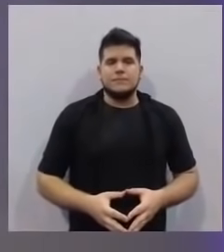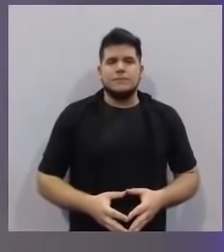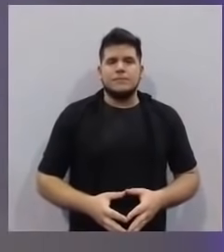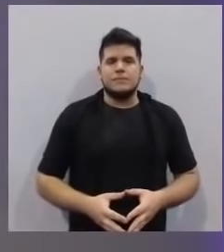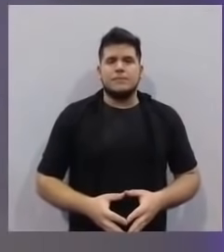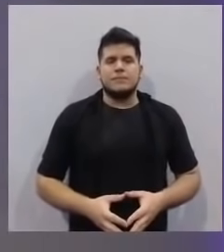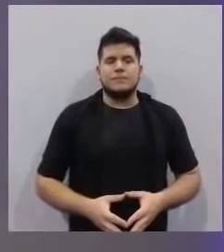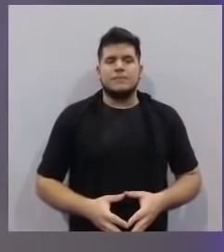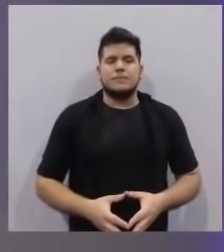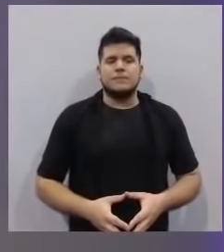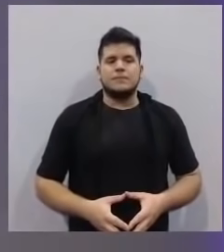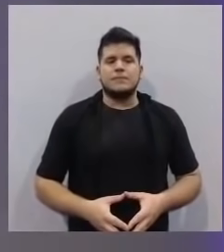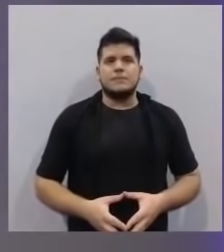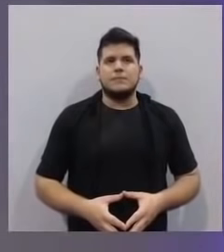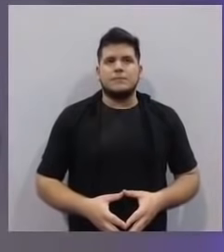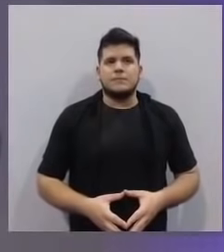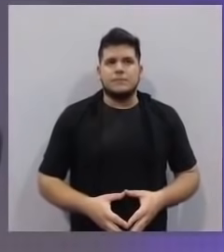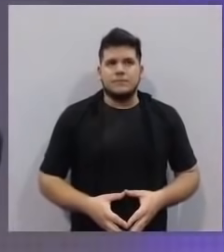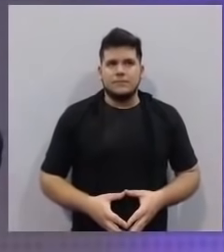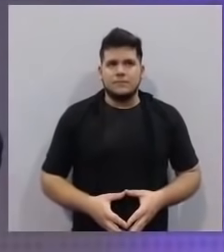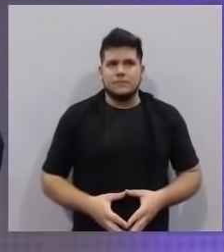el que no administra correctamente